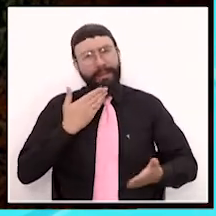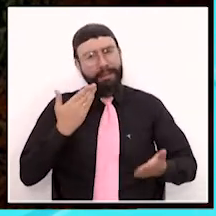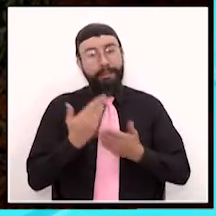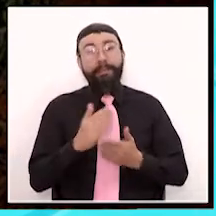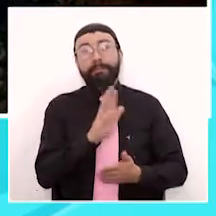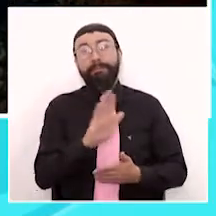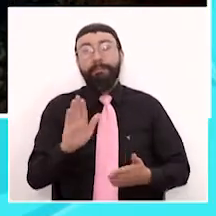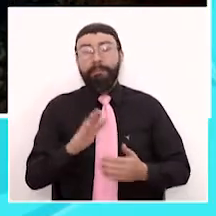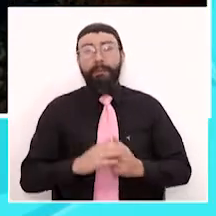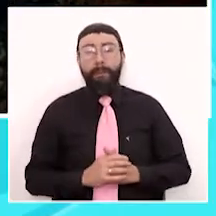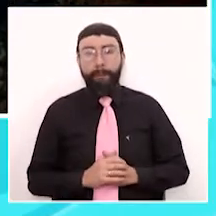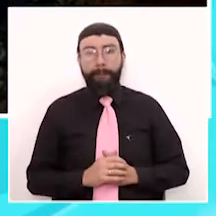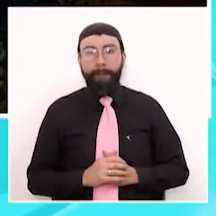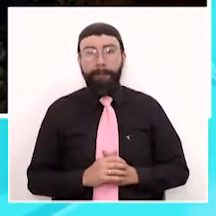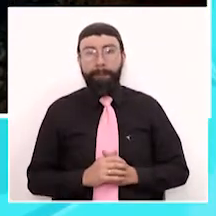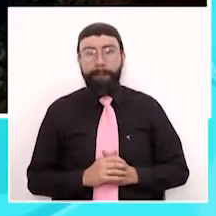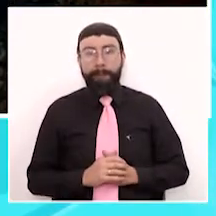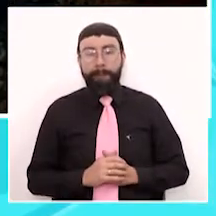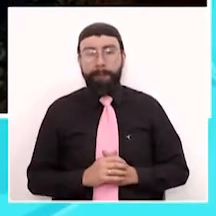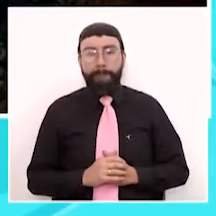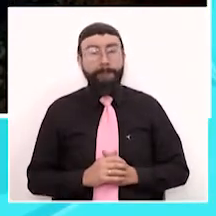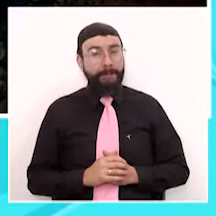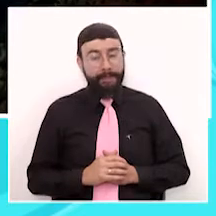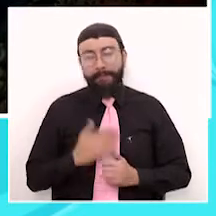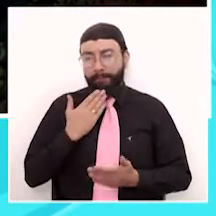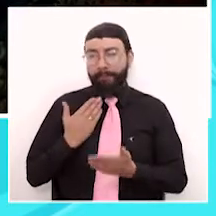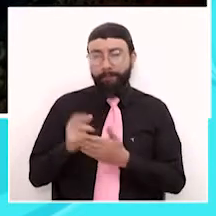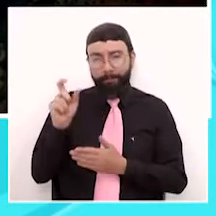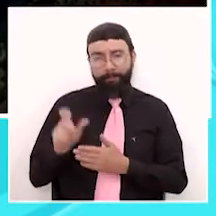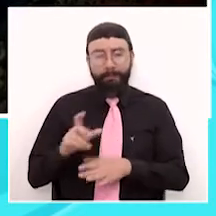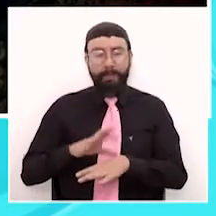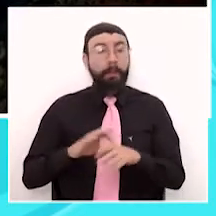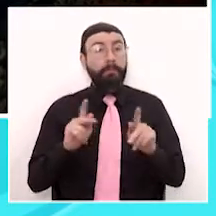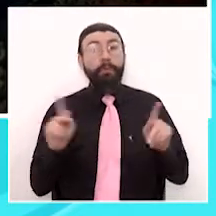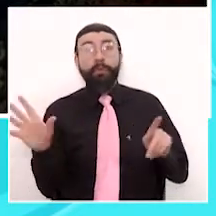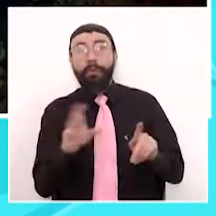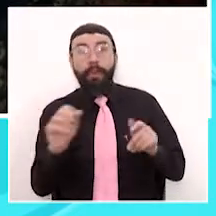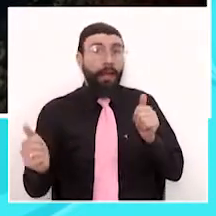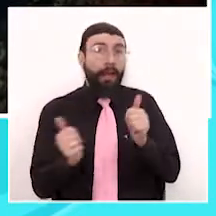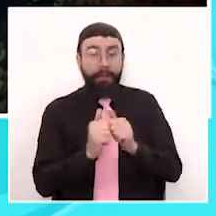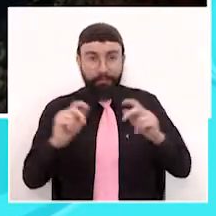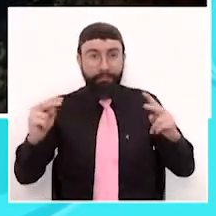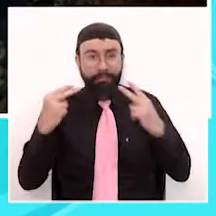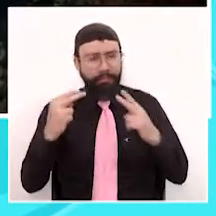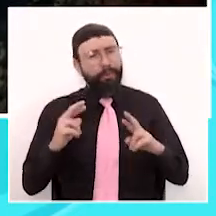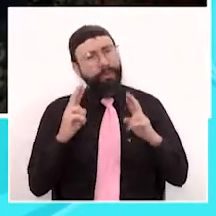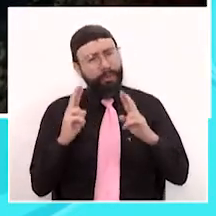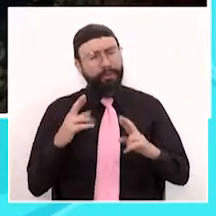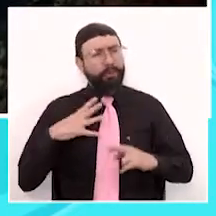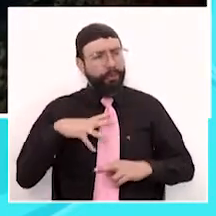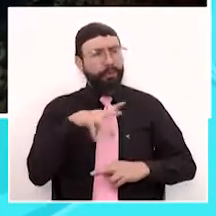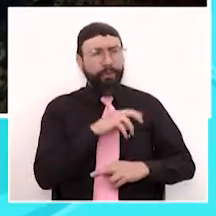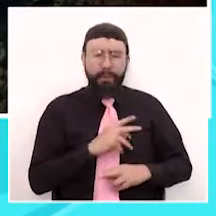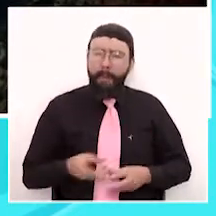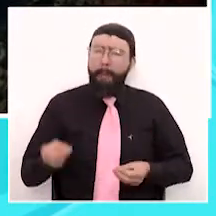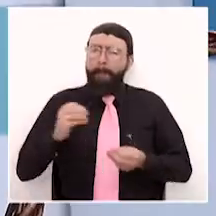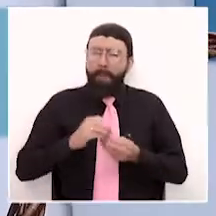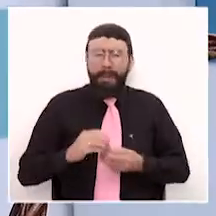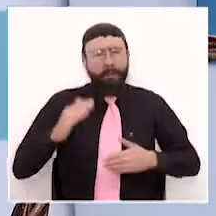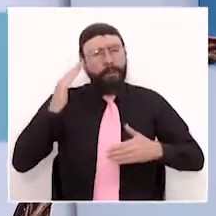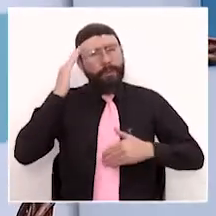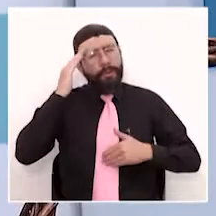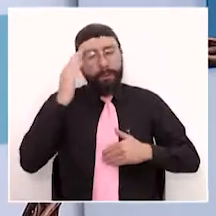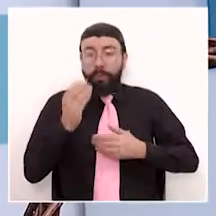todos. Muchas gracias, doctora María Camila, y a todas las personas que nos acompañaron hoy. Ojalá seamos cada vez más conscientes de nuestros